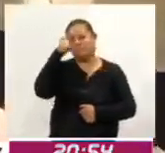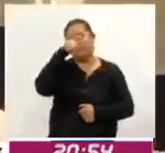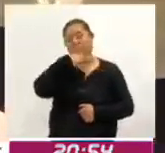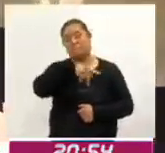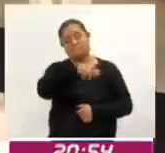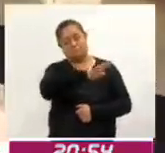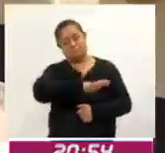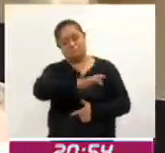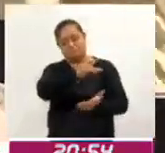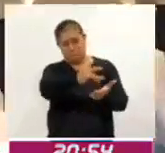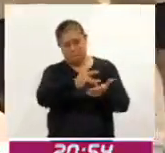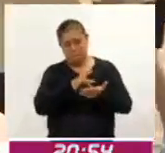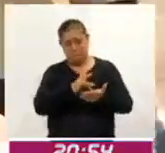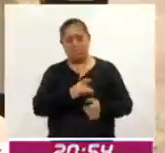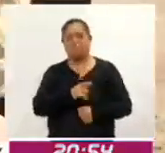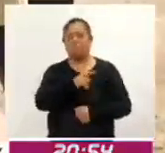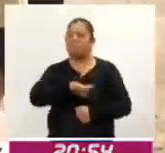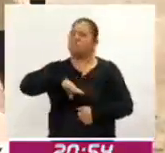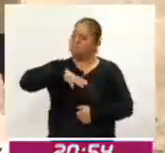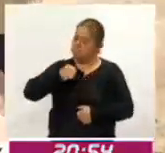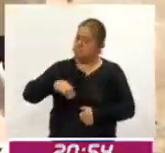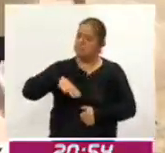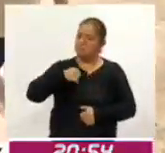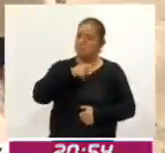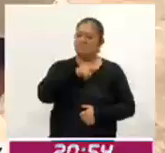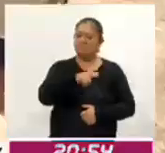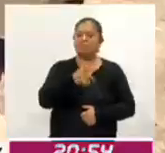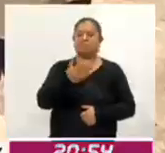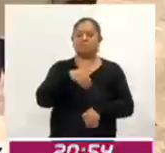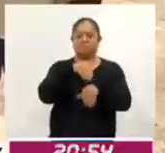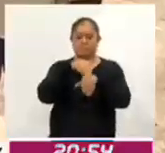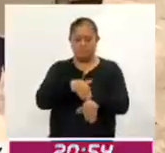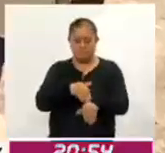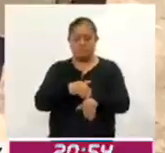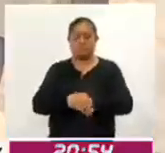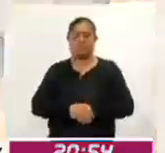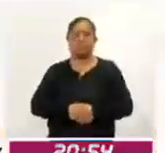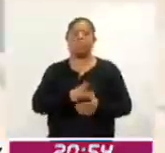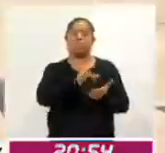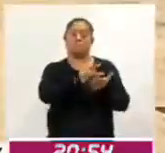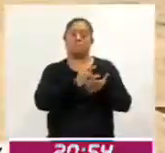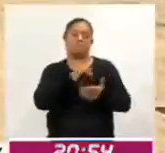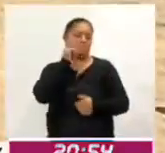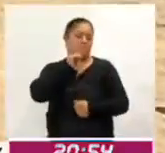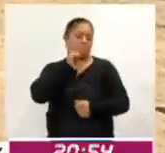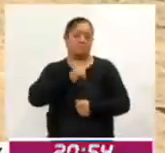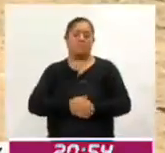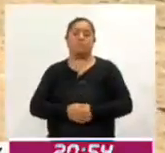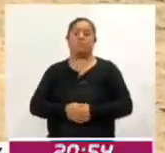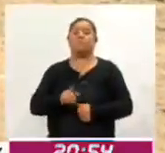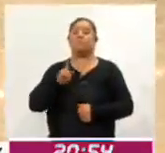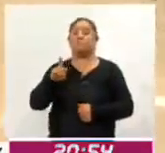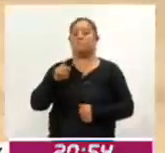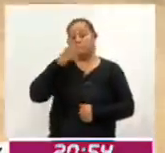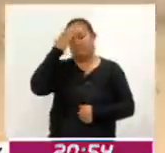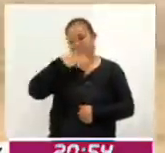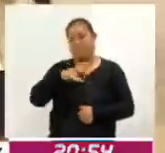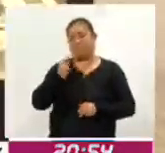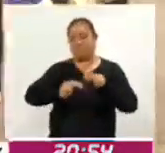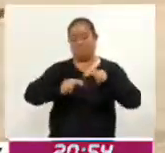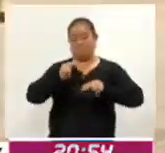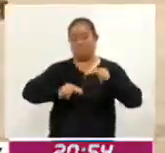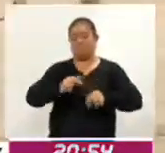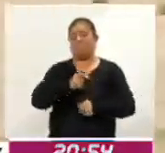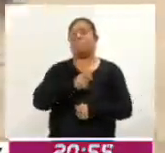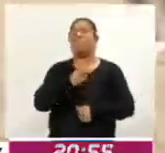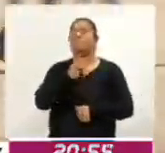jugadores siempre dan lo mejor, tratan de recibir las indicaciones y siempre apoyan. Al momento sabe que tiene que mejorar el nivel competitivo